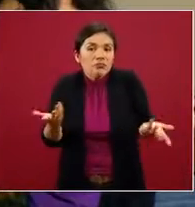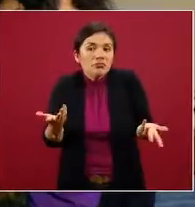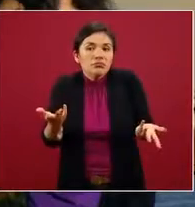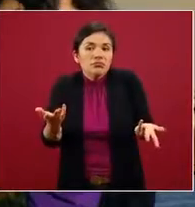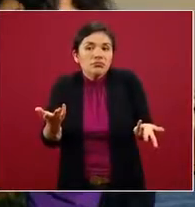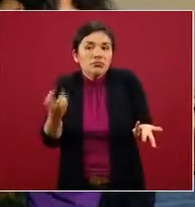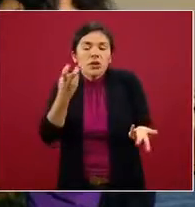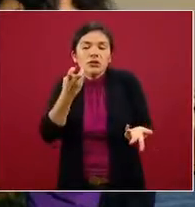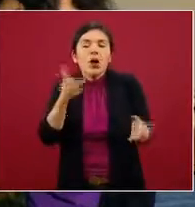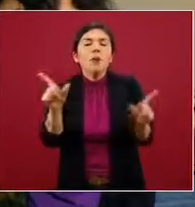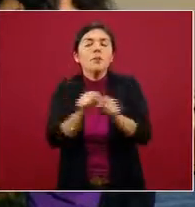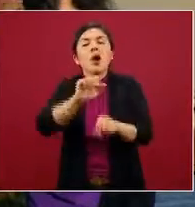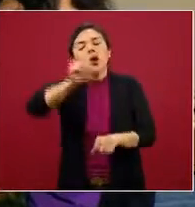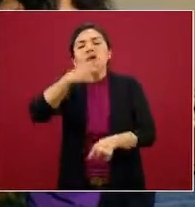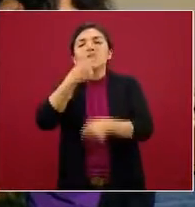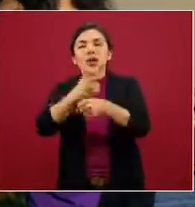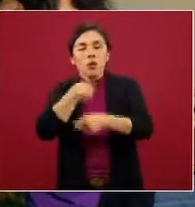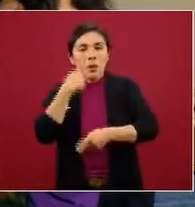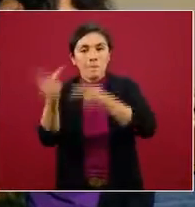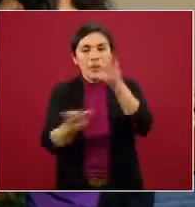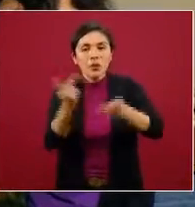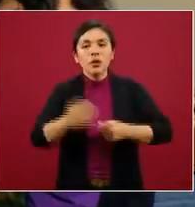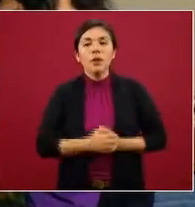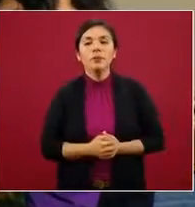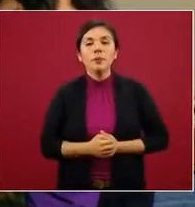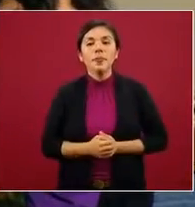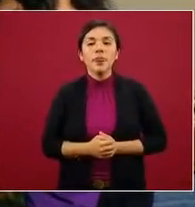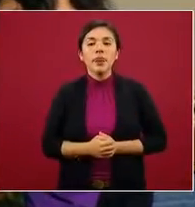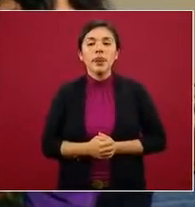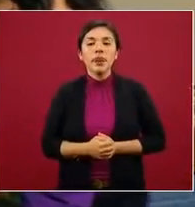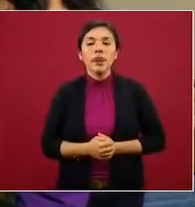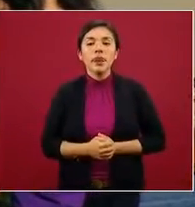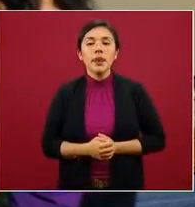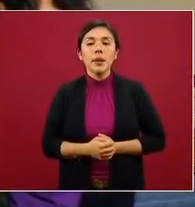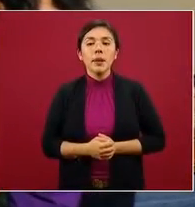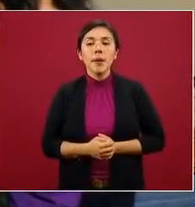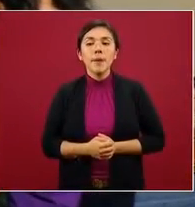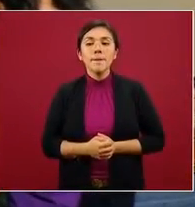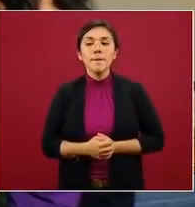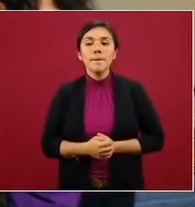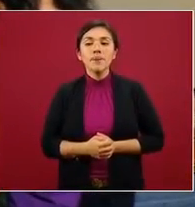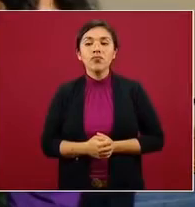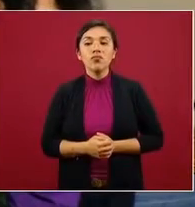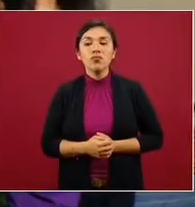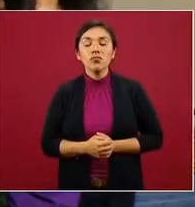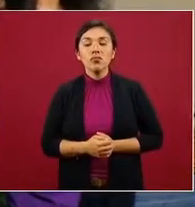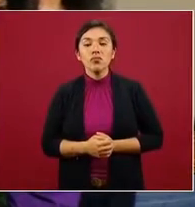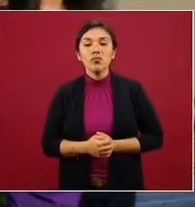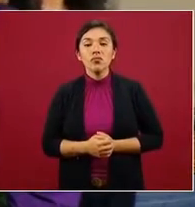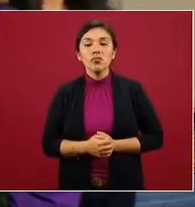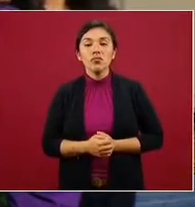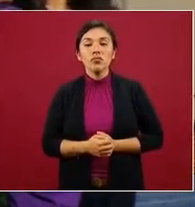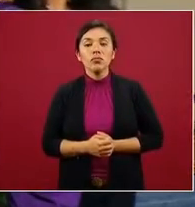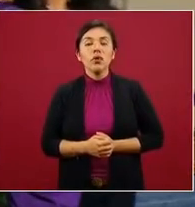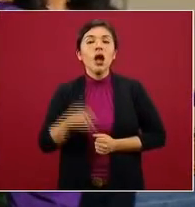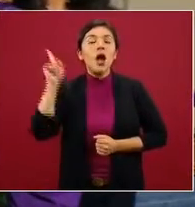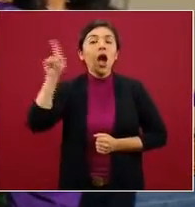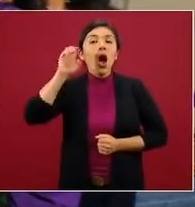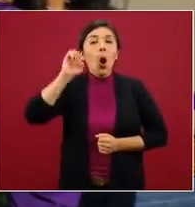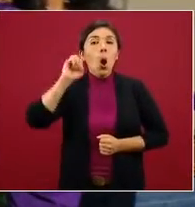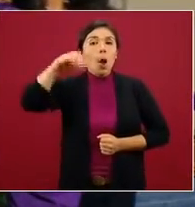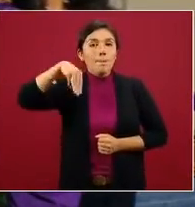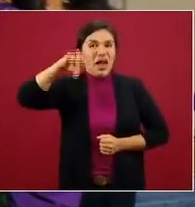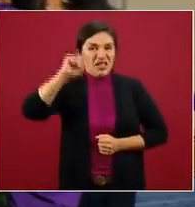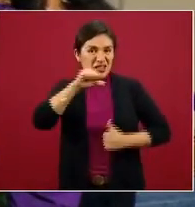ahora nada más mi segunda pregunta, doctor, es en relación a este planteamiento de la Organización Mundial de la